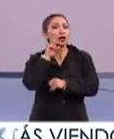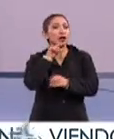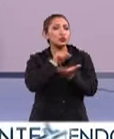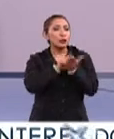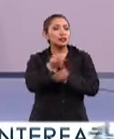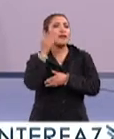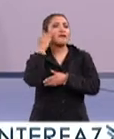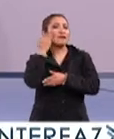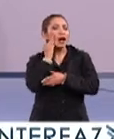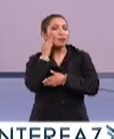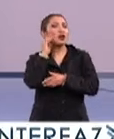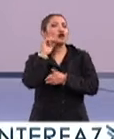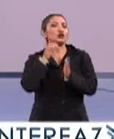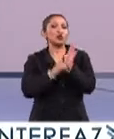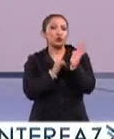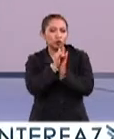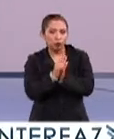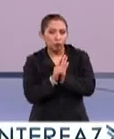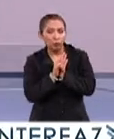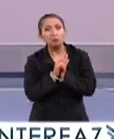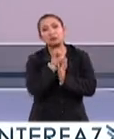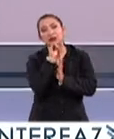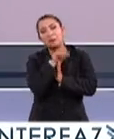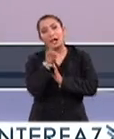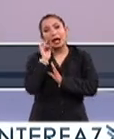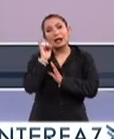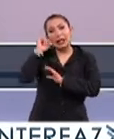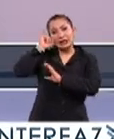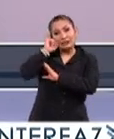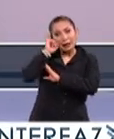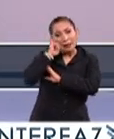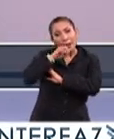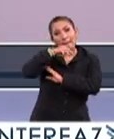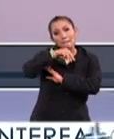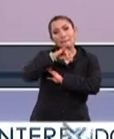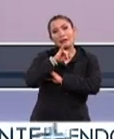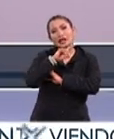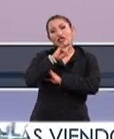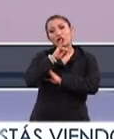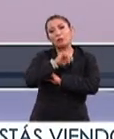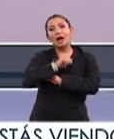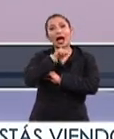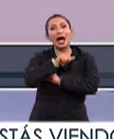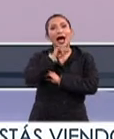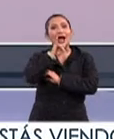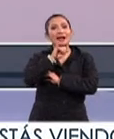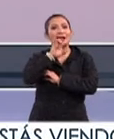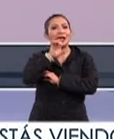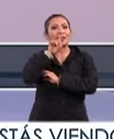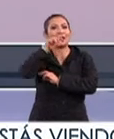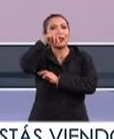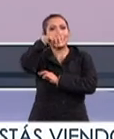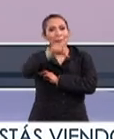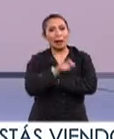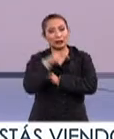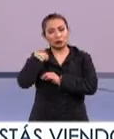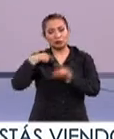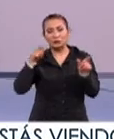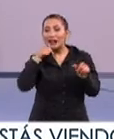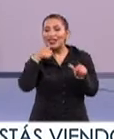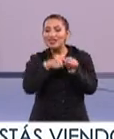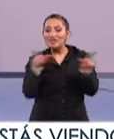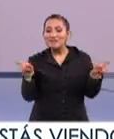Twitter, Facebook, YouTube y pues también Instagram y Medium como AIEDMX, que son las siglas de